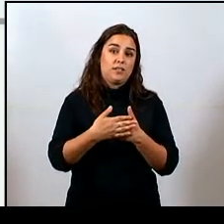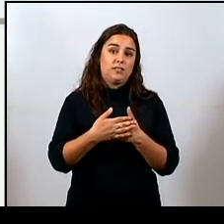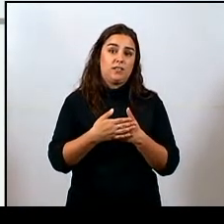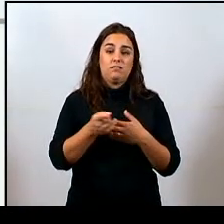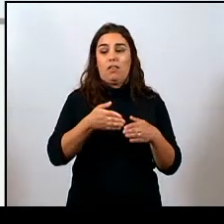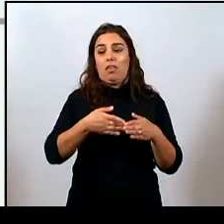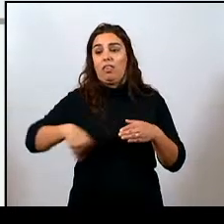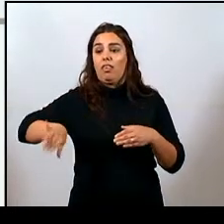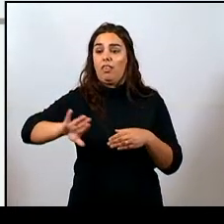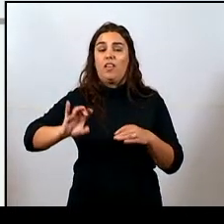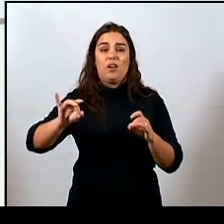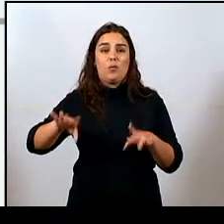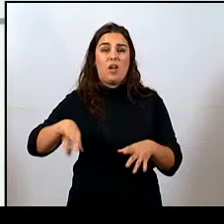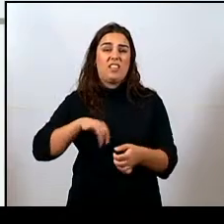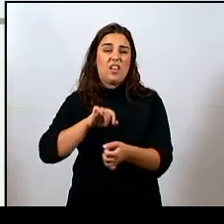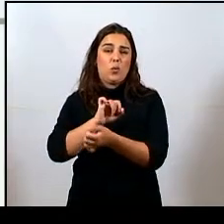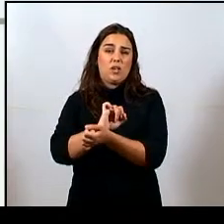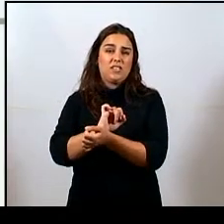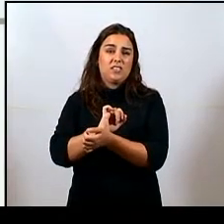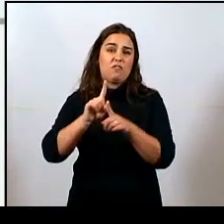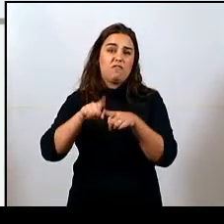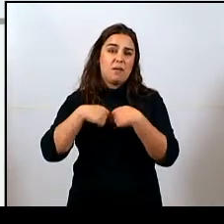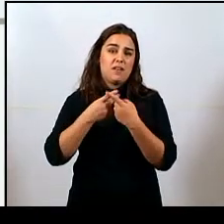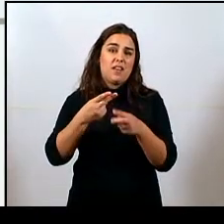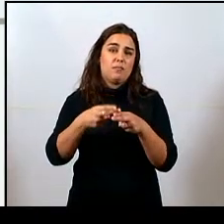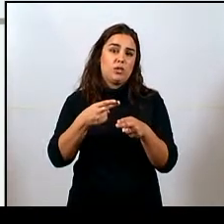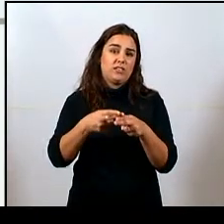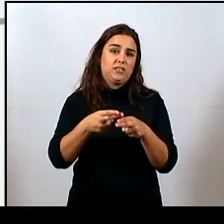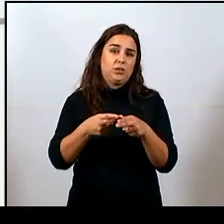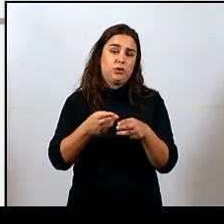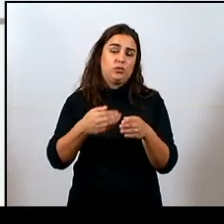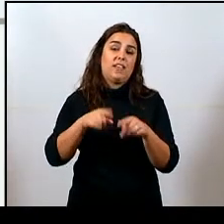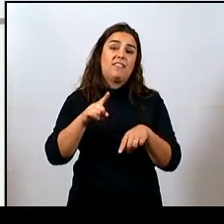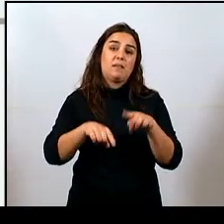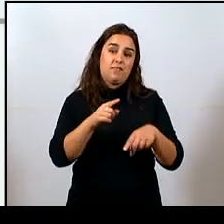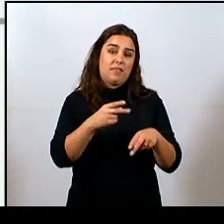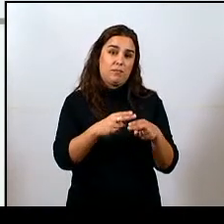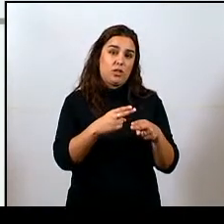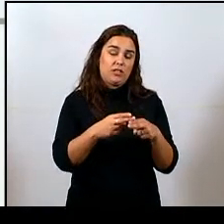hacen los presuntos delincuentes y los familiares de políticos, de según qué políticos.